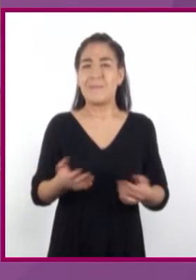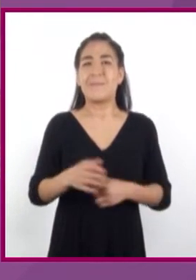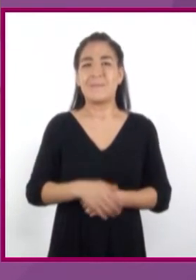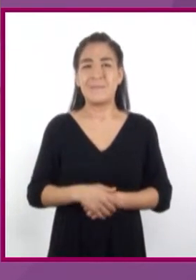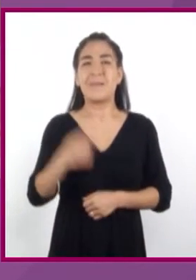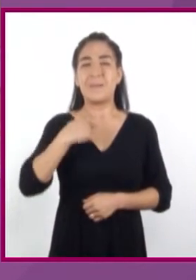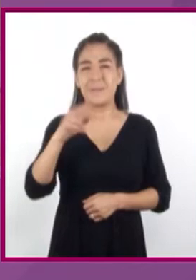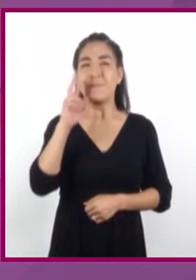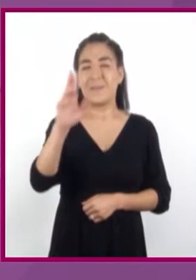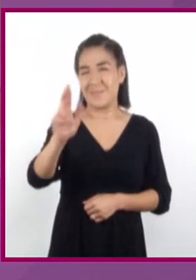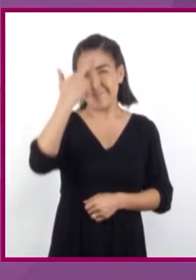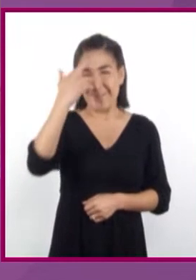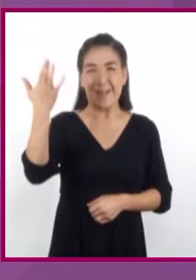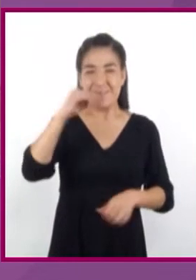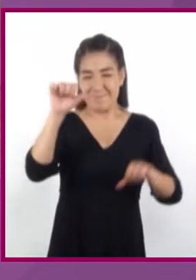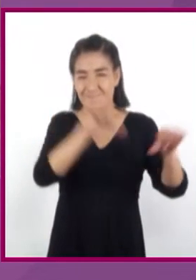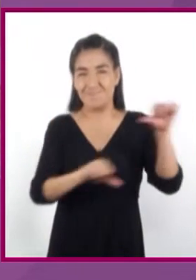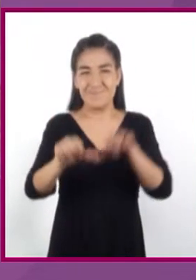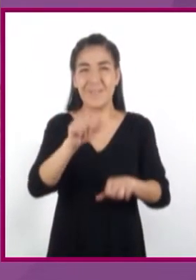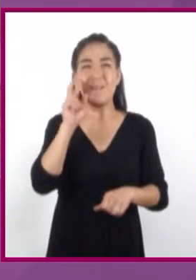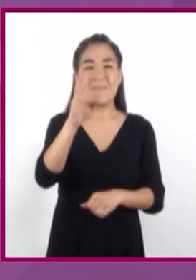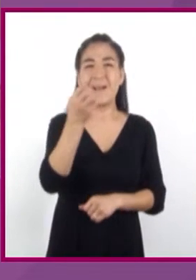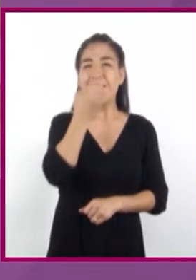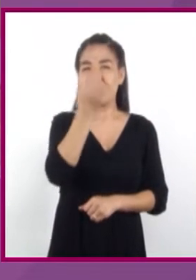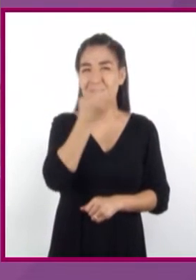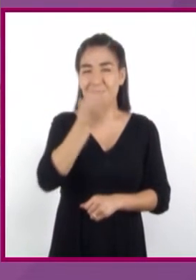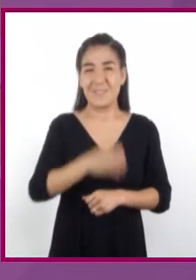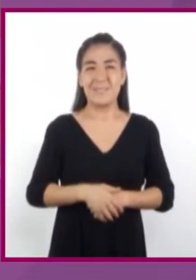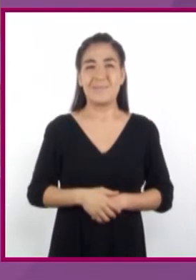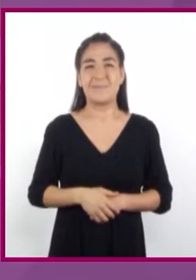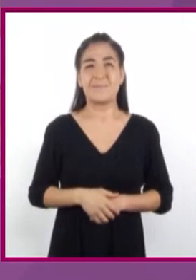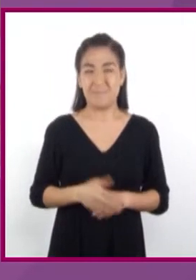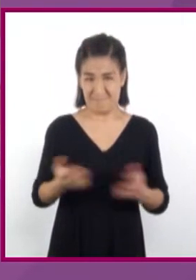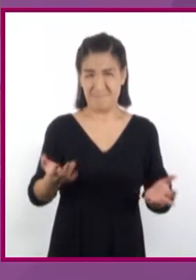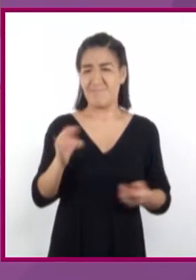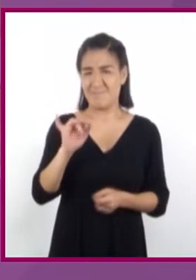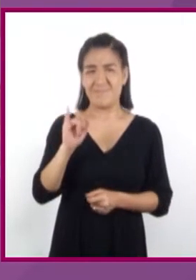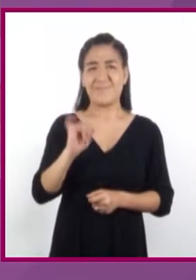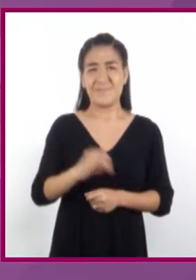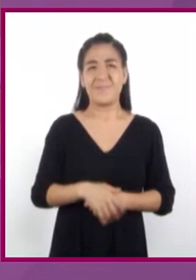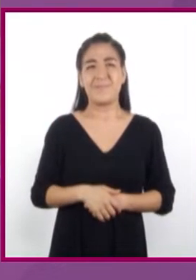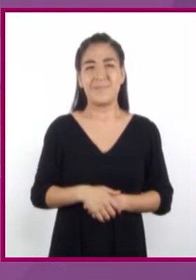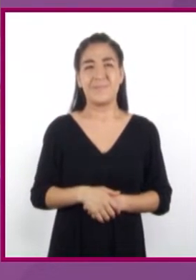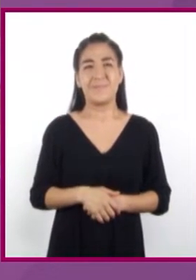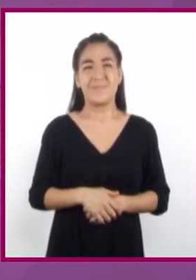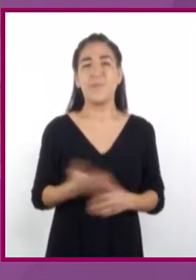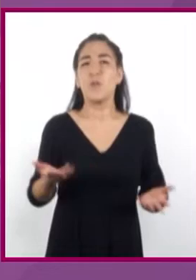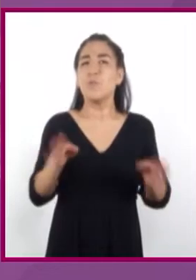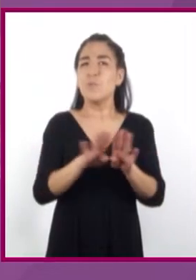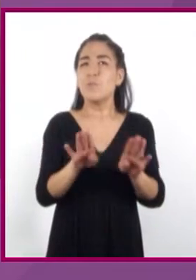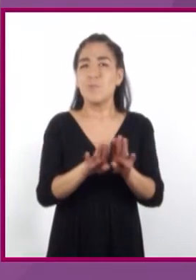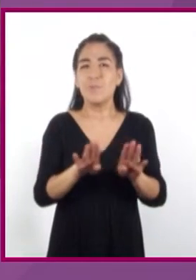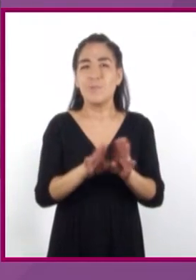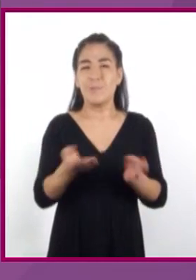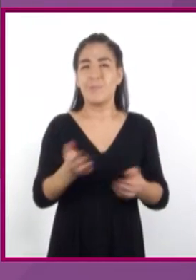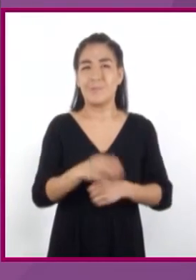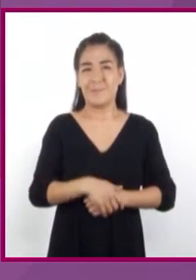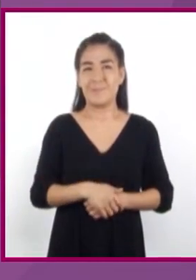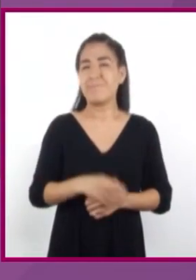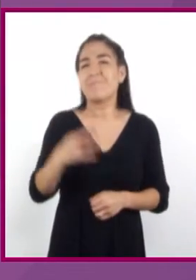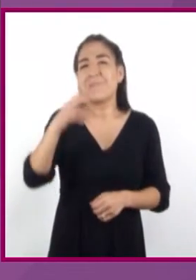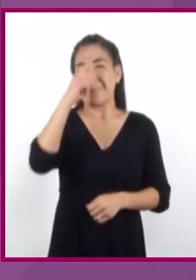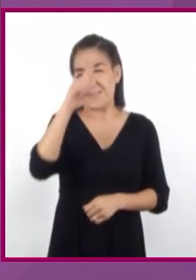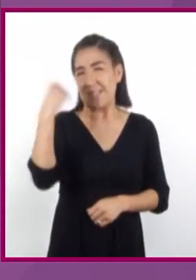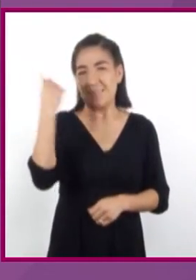Eso me recuerda a un experimento que vimos en la escuela. ¿Ah, sí? ¿Y cómo es? Muy